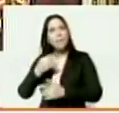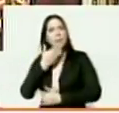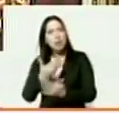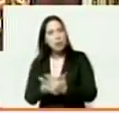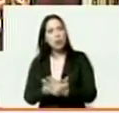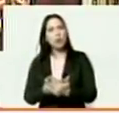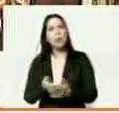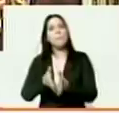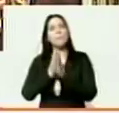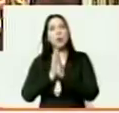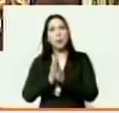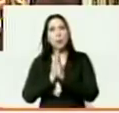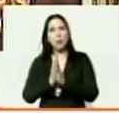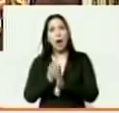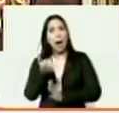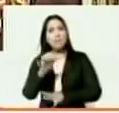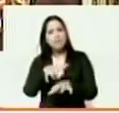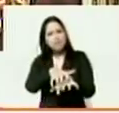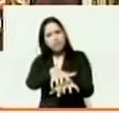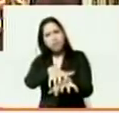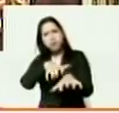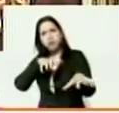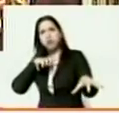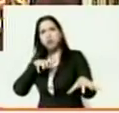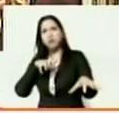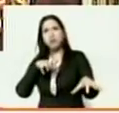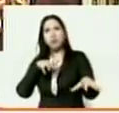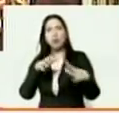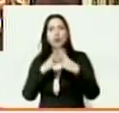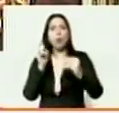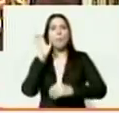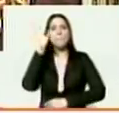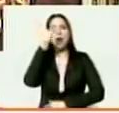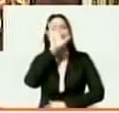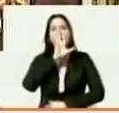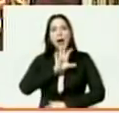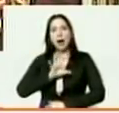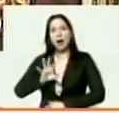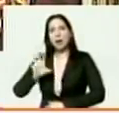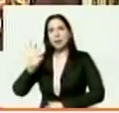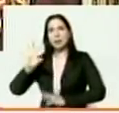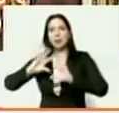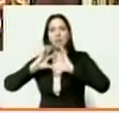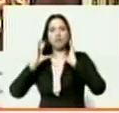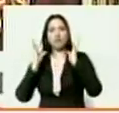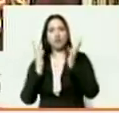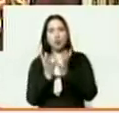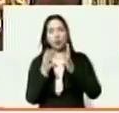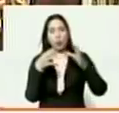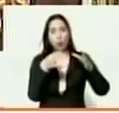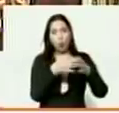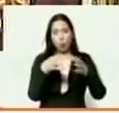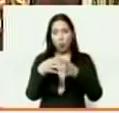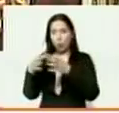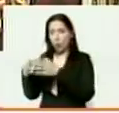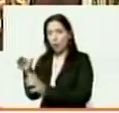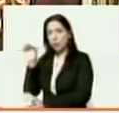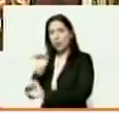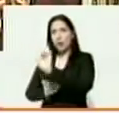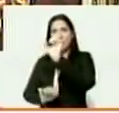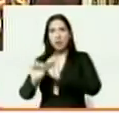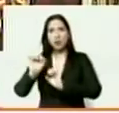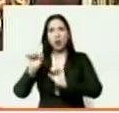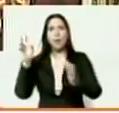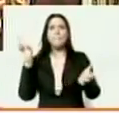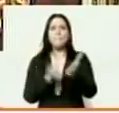que las hay por millones, de todos los países del mundo, a las organizaciones defensoras,